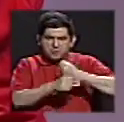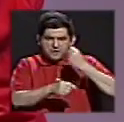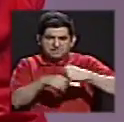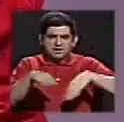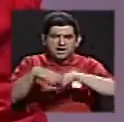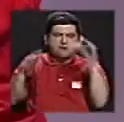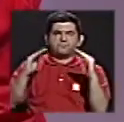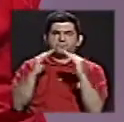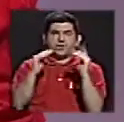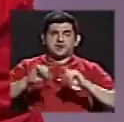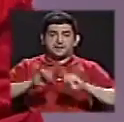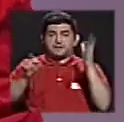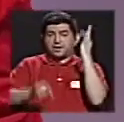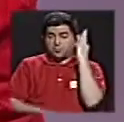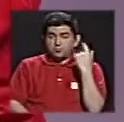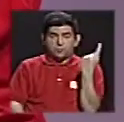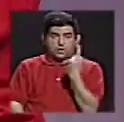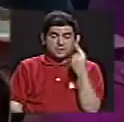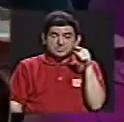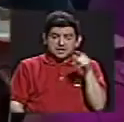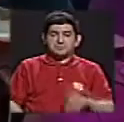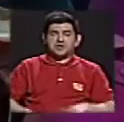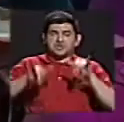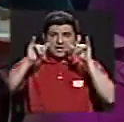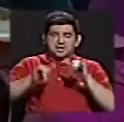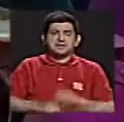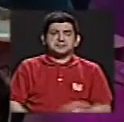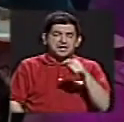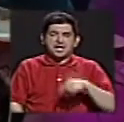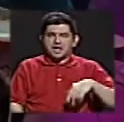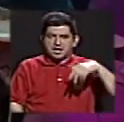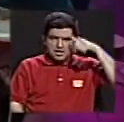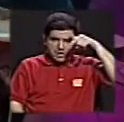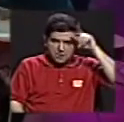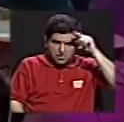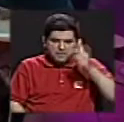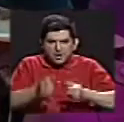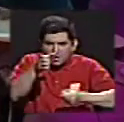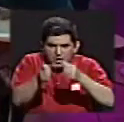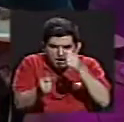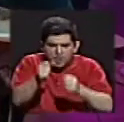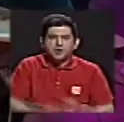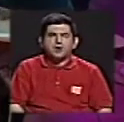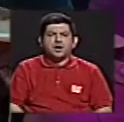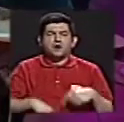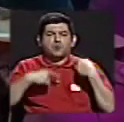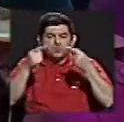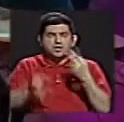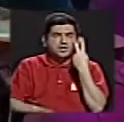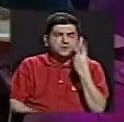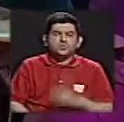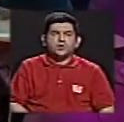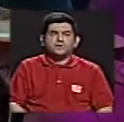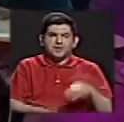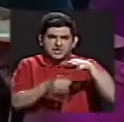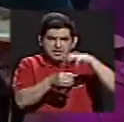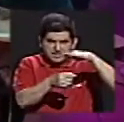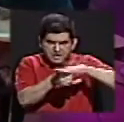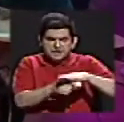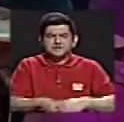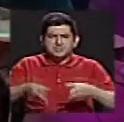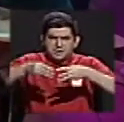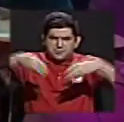fuera de la casa, pero la mujer siempre es la que se queda ordeñando la vaca, asistiendo a los platanales, ¿verdad? Entonces, el